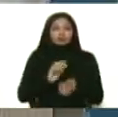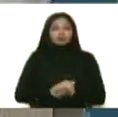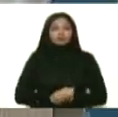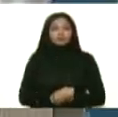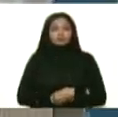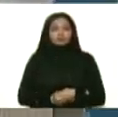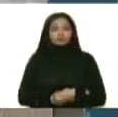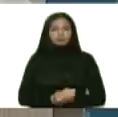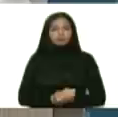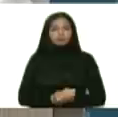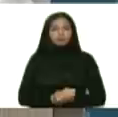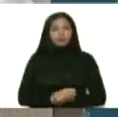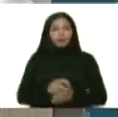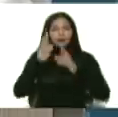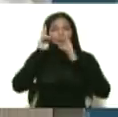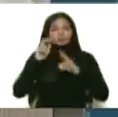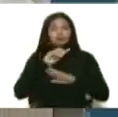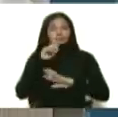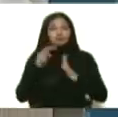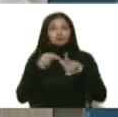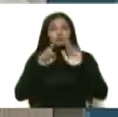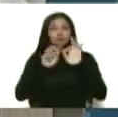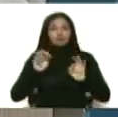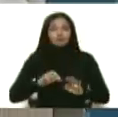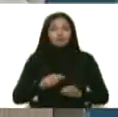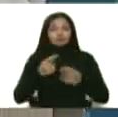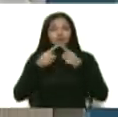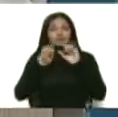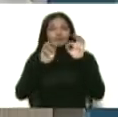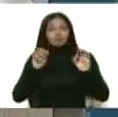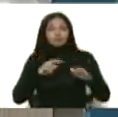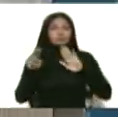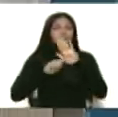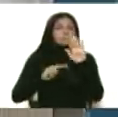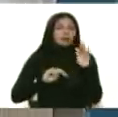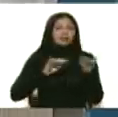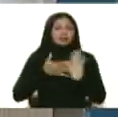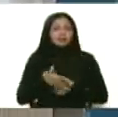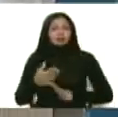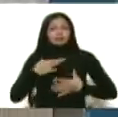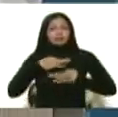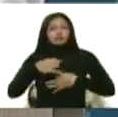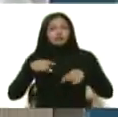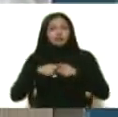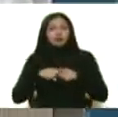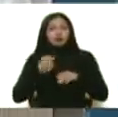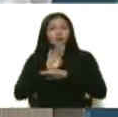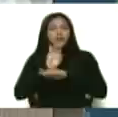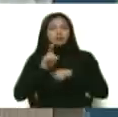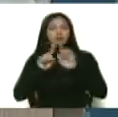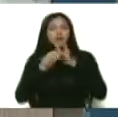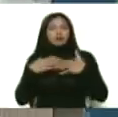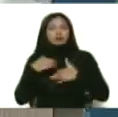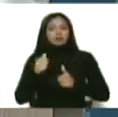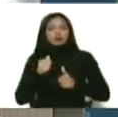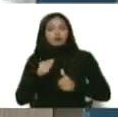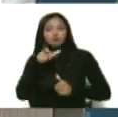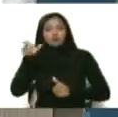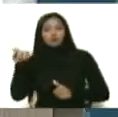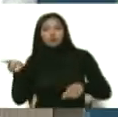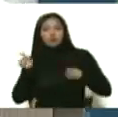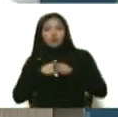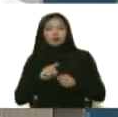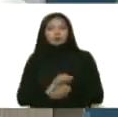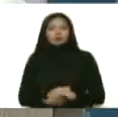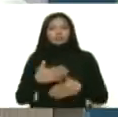para respetar esta cuarentena, que no es otra medida que la intención de proteger la salud de las personas